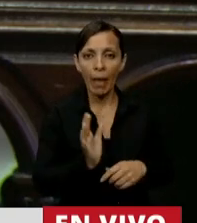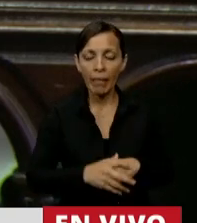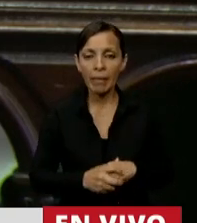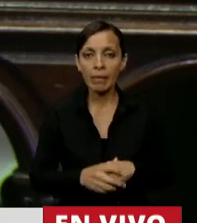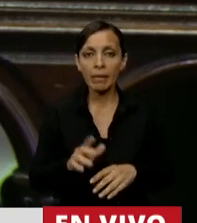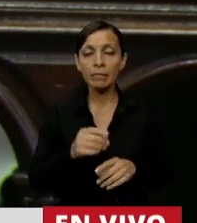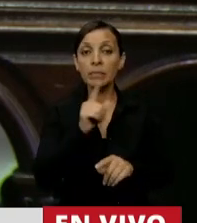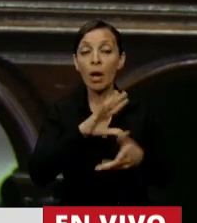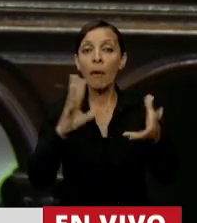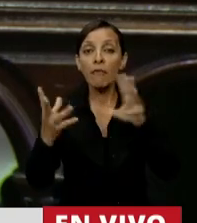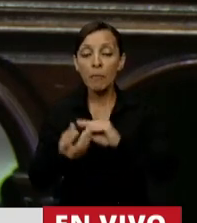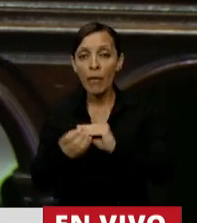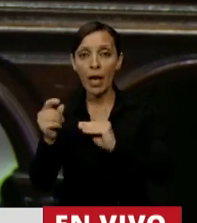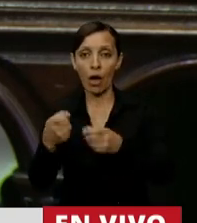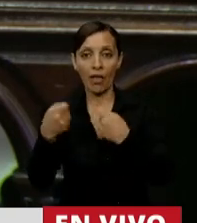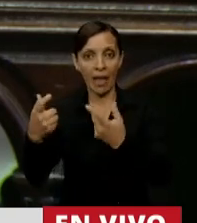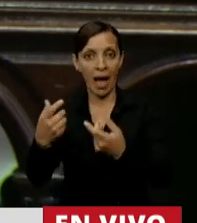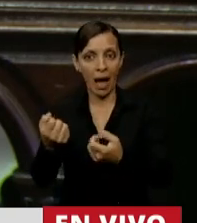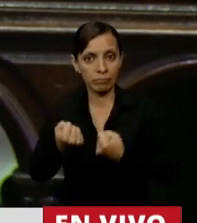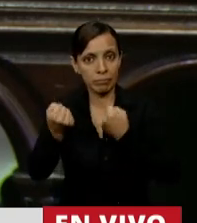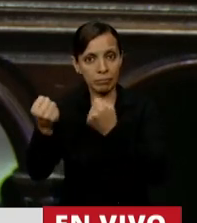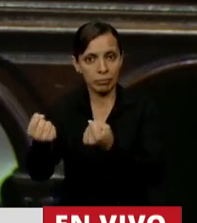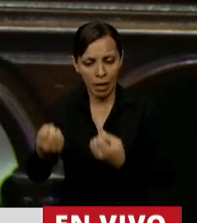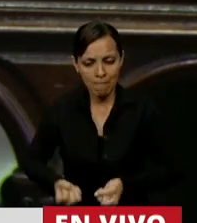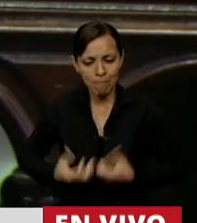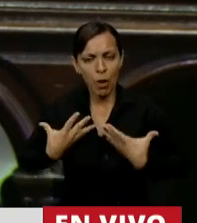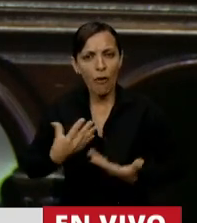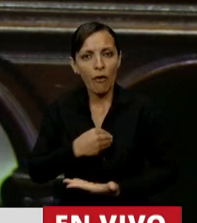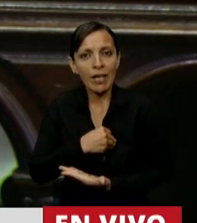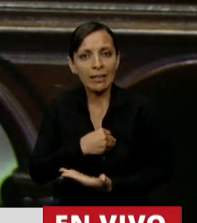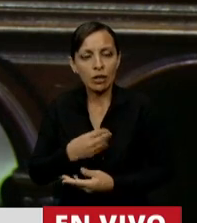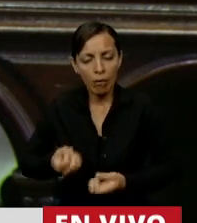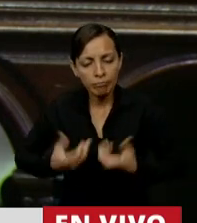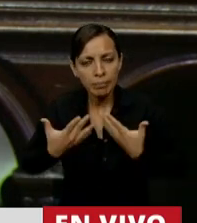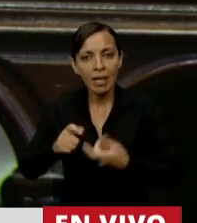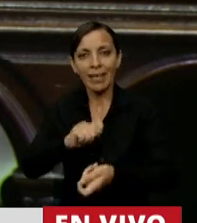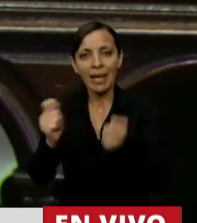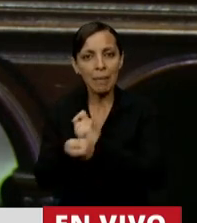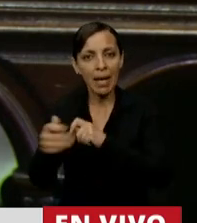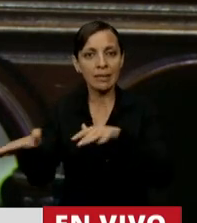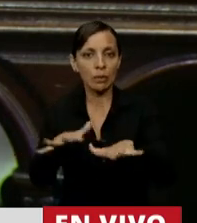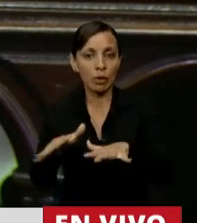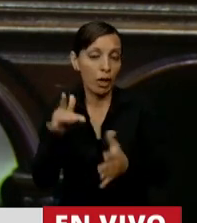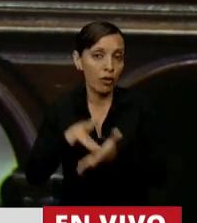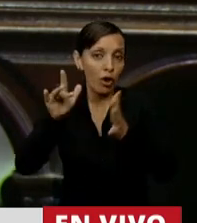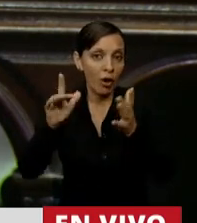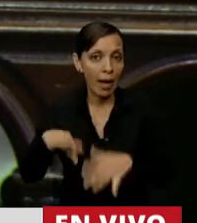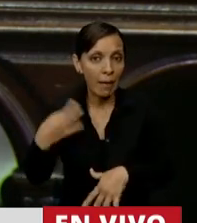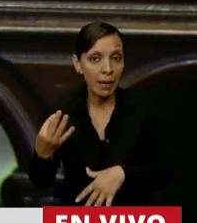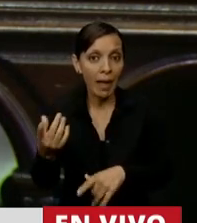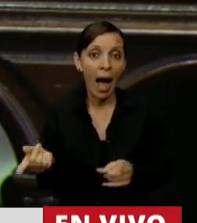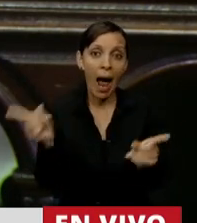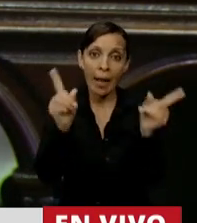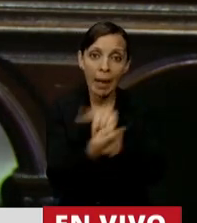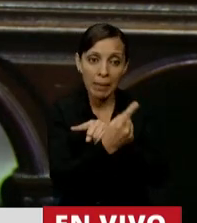un modelo que premia el esfuerzo, que premia esa vocación de cambiar las circunstancias que uno no elige en la vida, es el